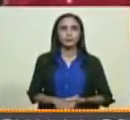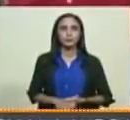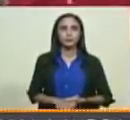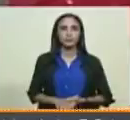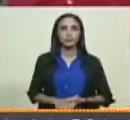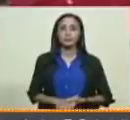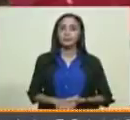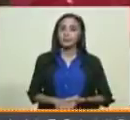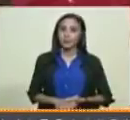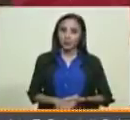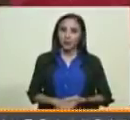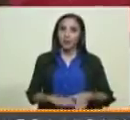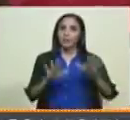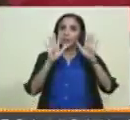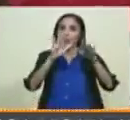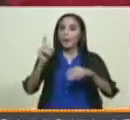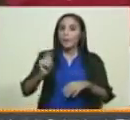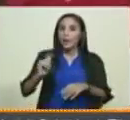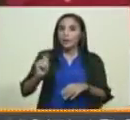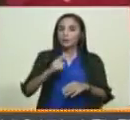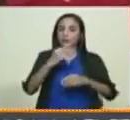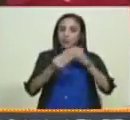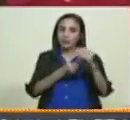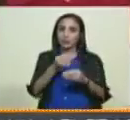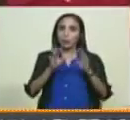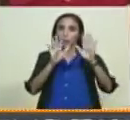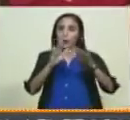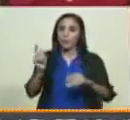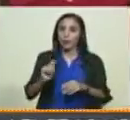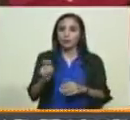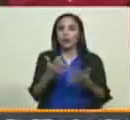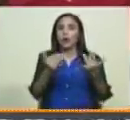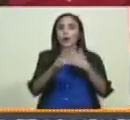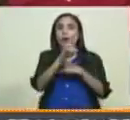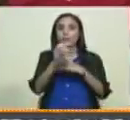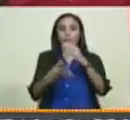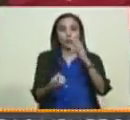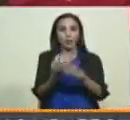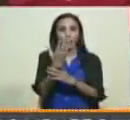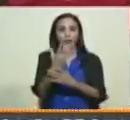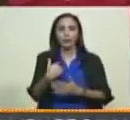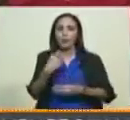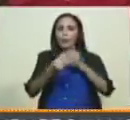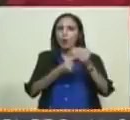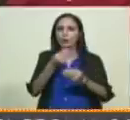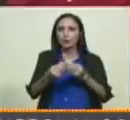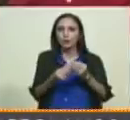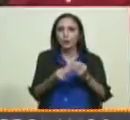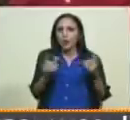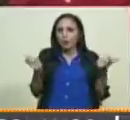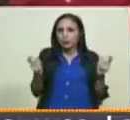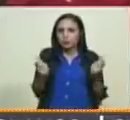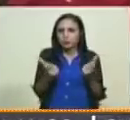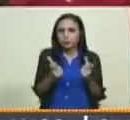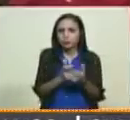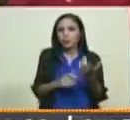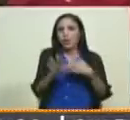Y en 10 meses, ahora apenas el 20 de mayo, menos de 10